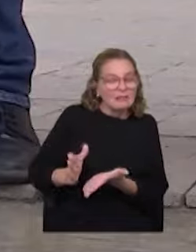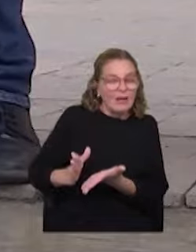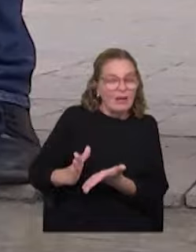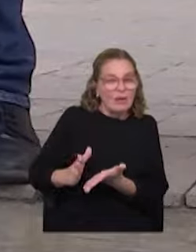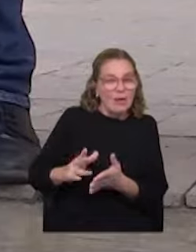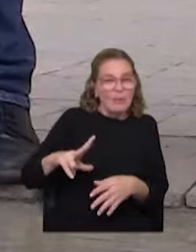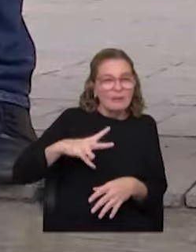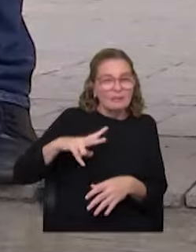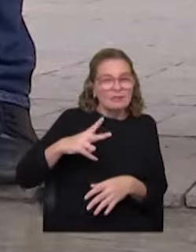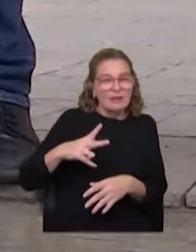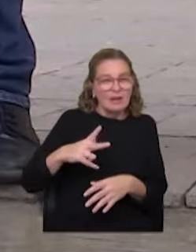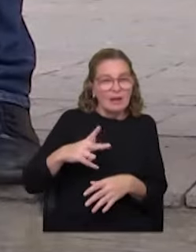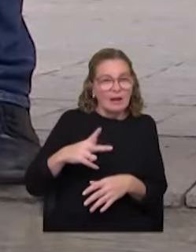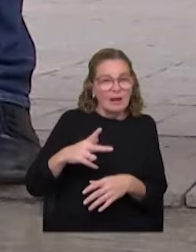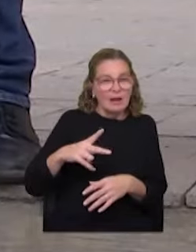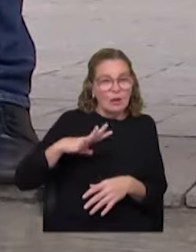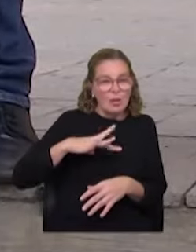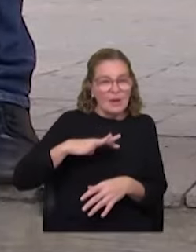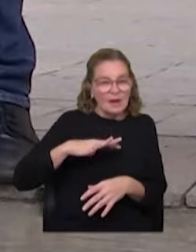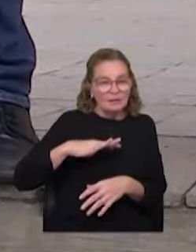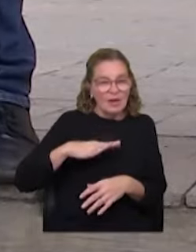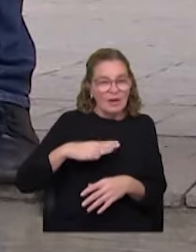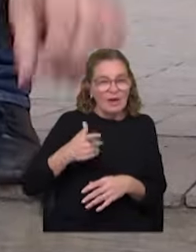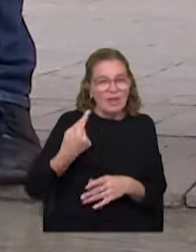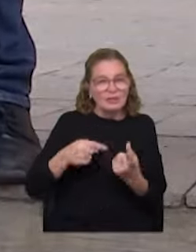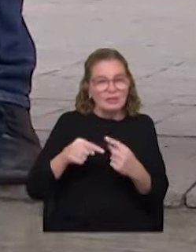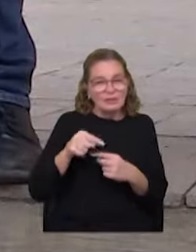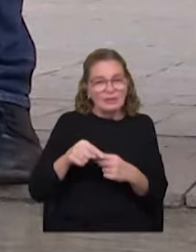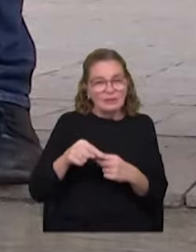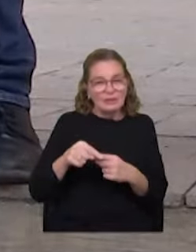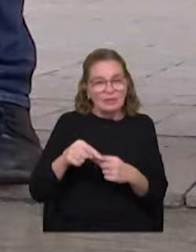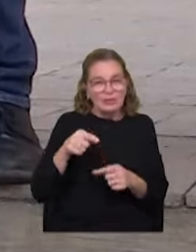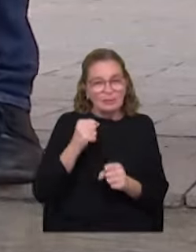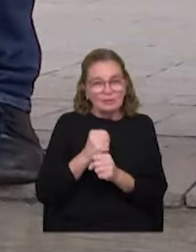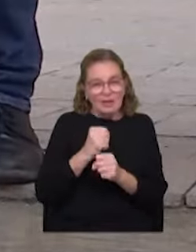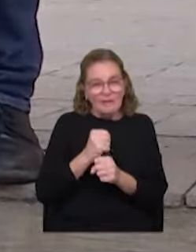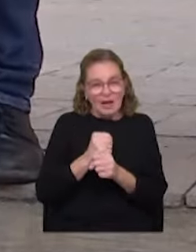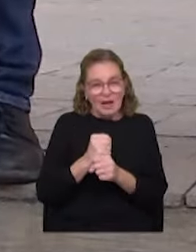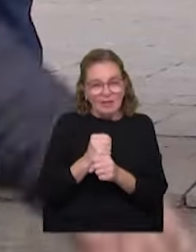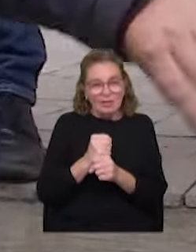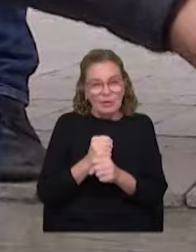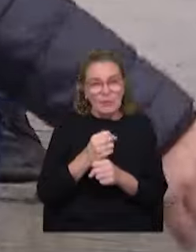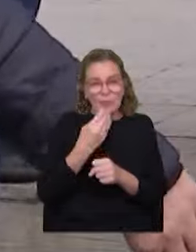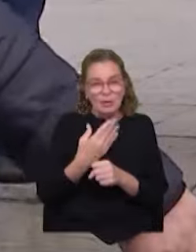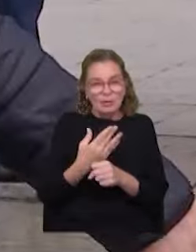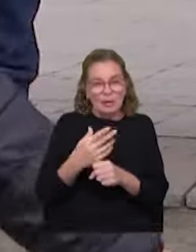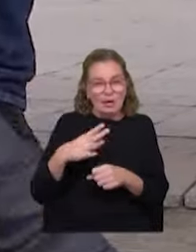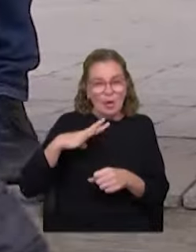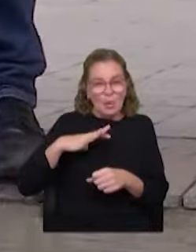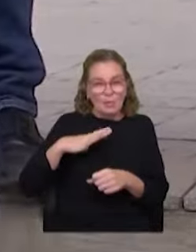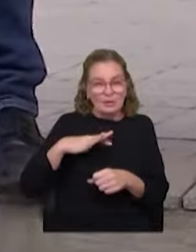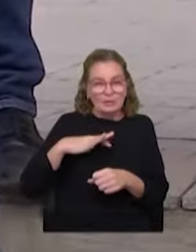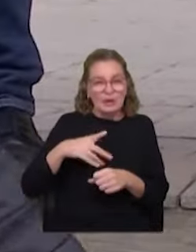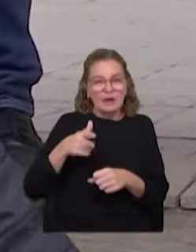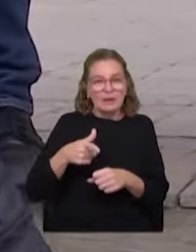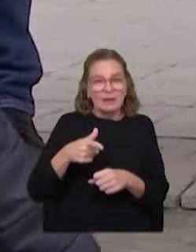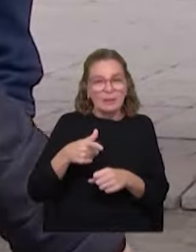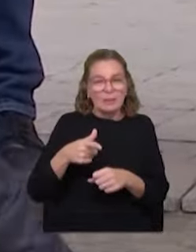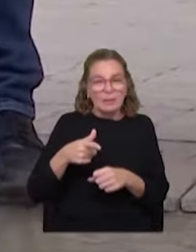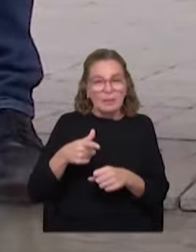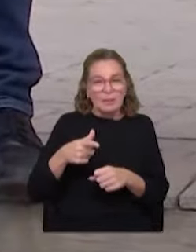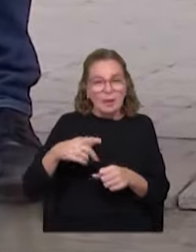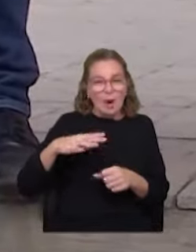privatizar parte de nuestras jubilaciones es por los trabajadores es por los jubilados es por